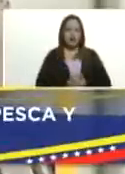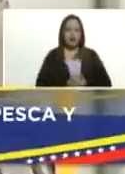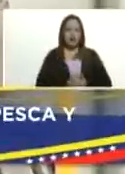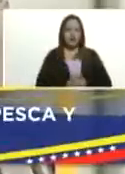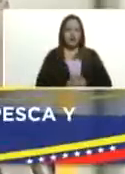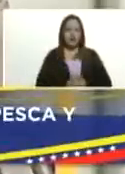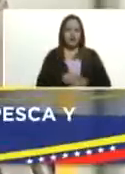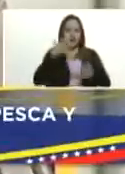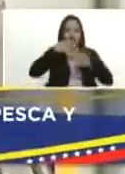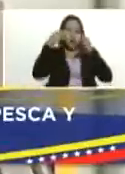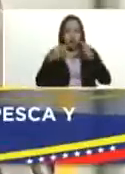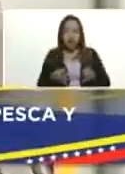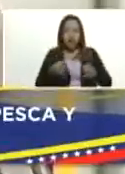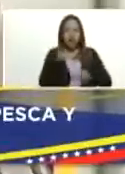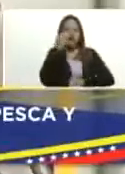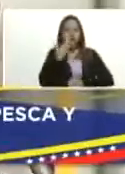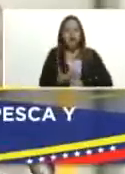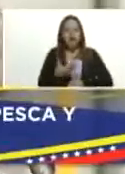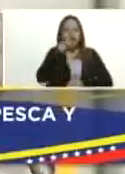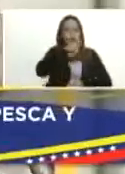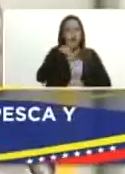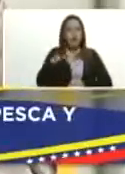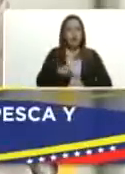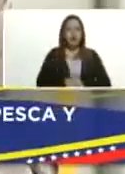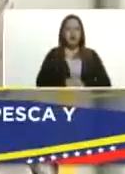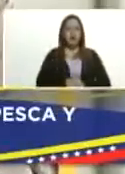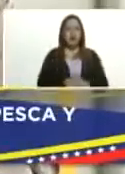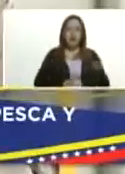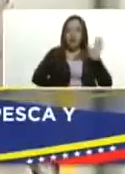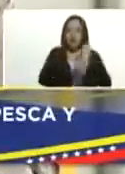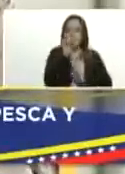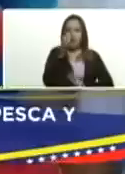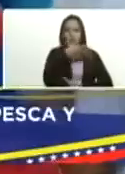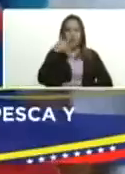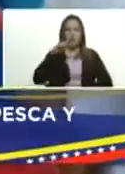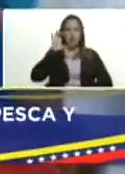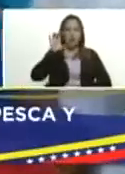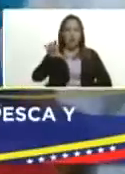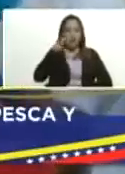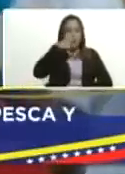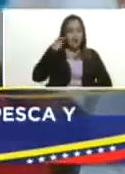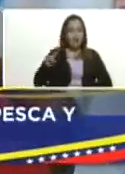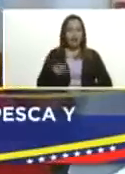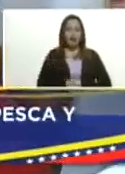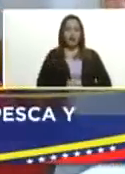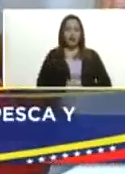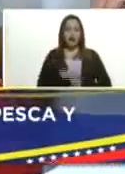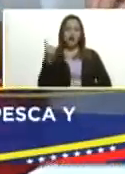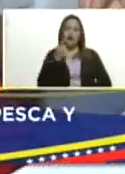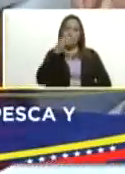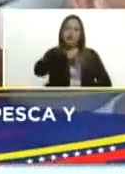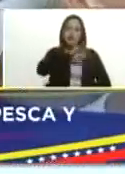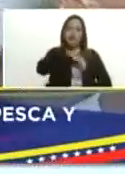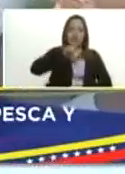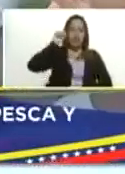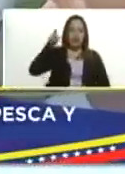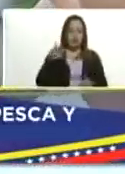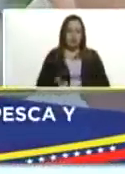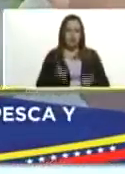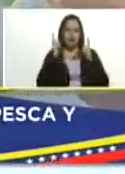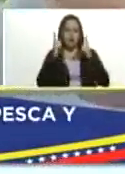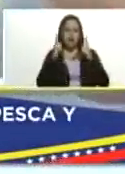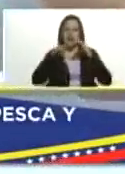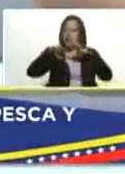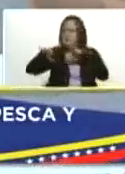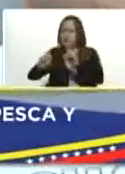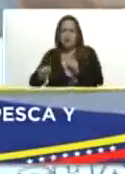le garantice el bienestar al pueblo, creciente bienestar al pueblo. Solo en el socialismo es posible, en el capitalismo